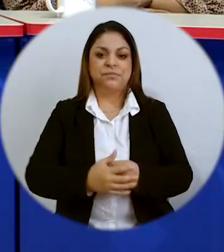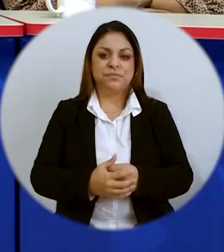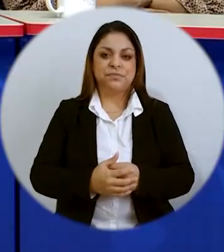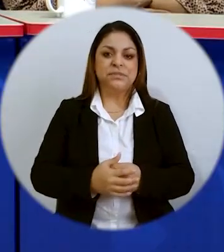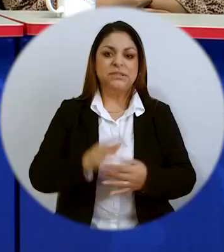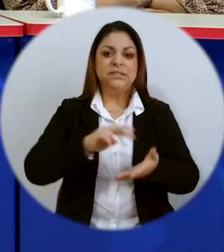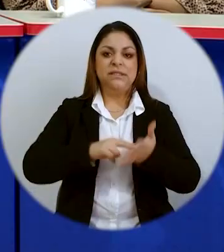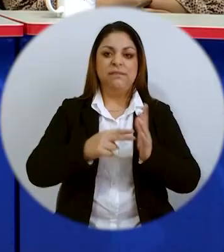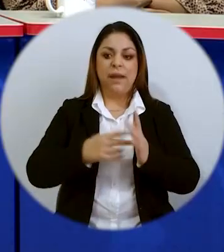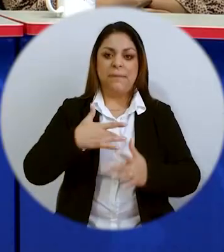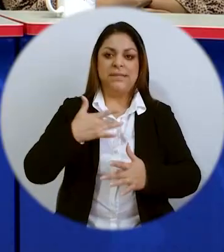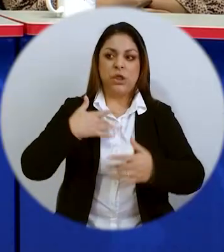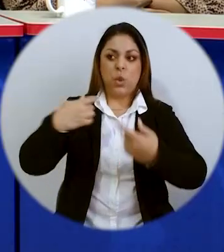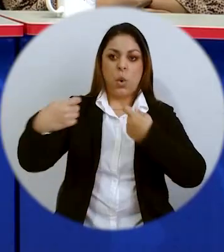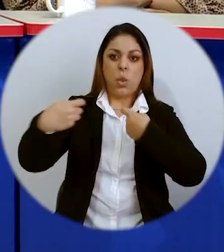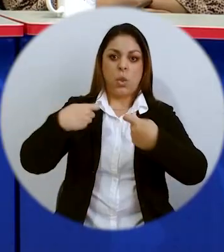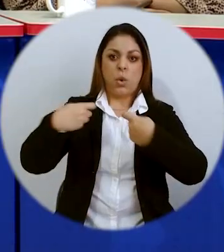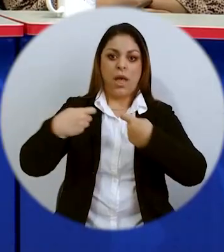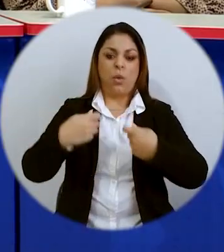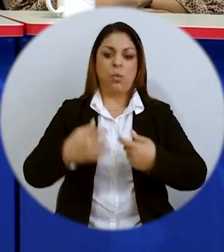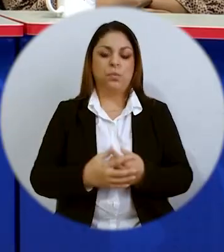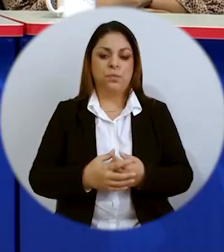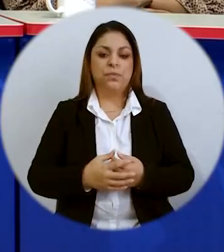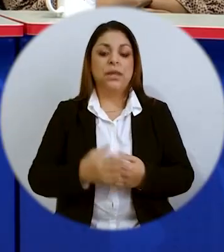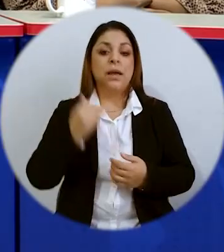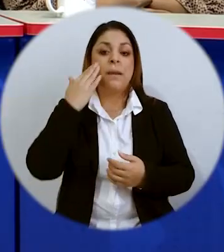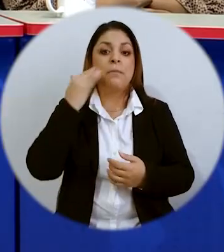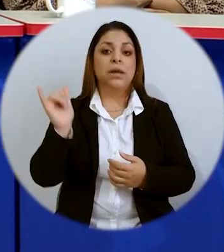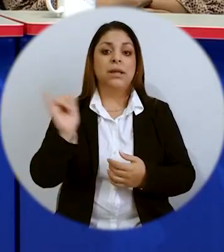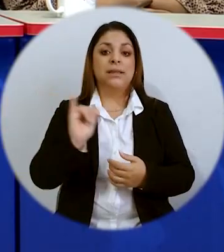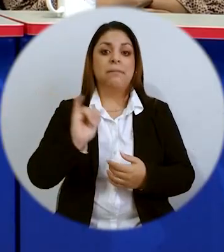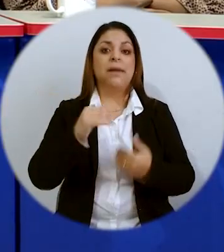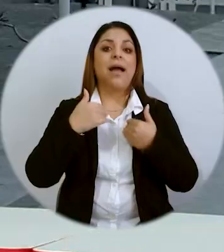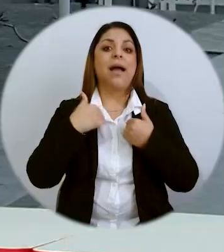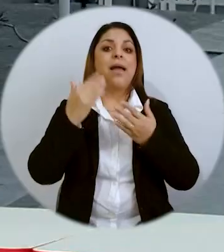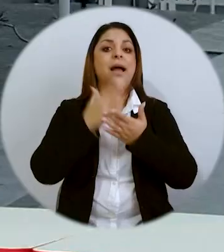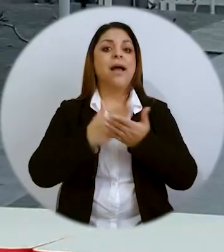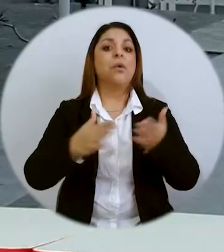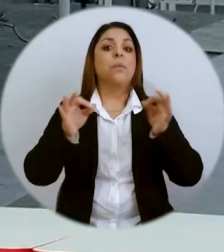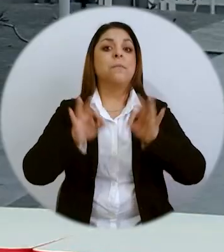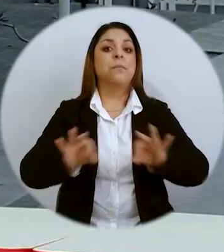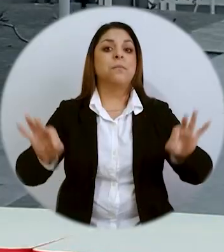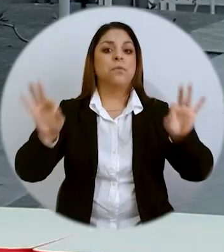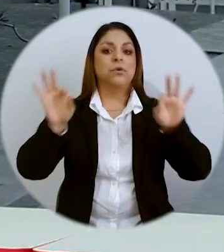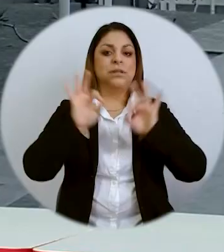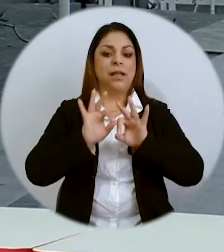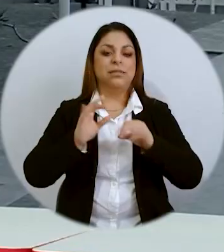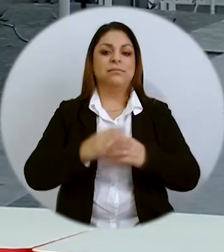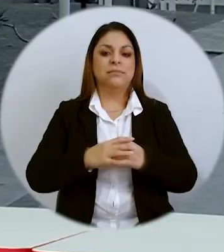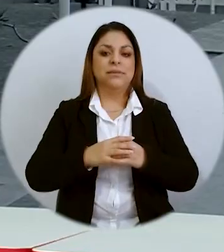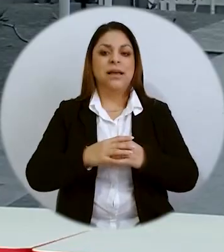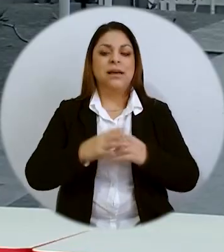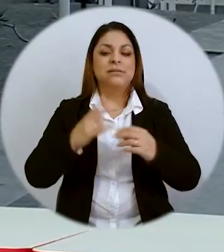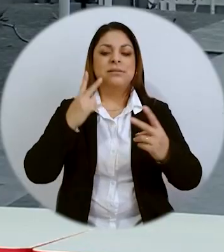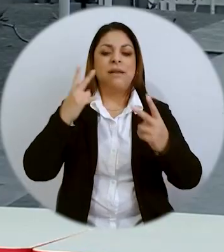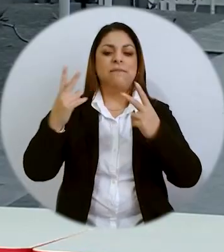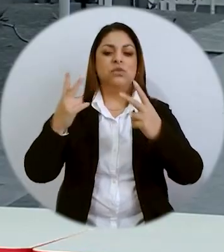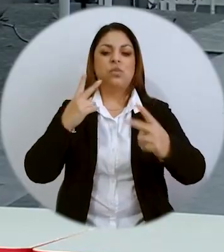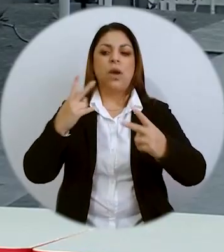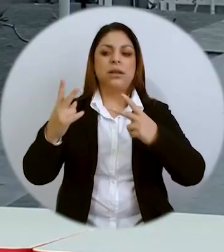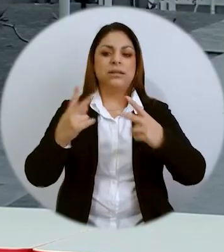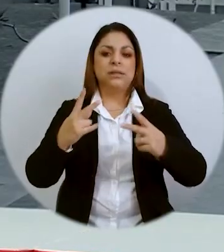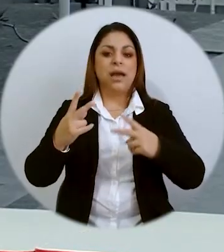el sentirse controlado, porque también hay algo importante, se